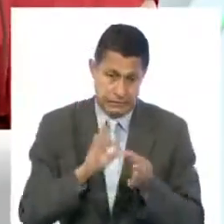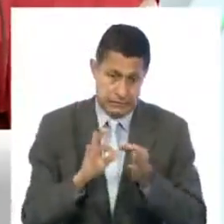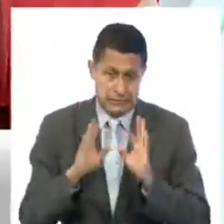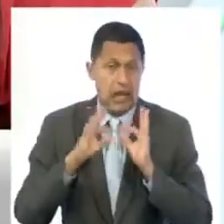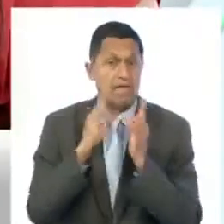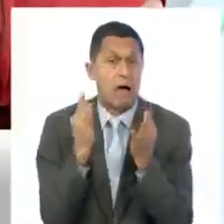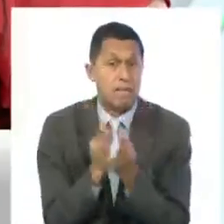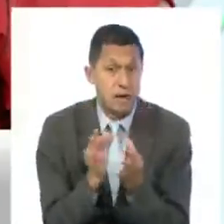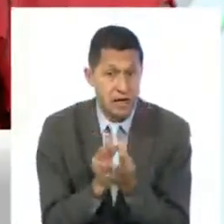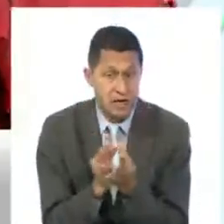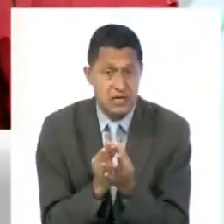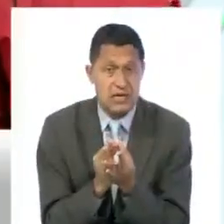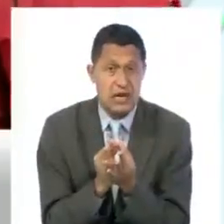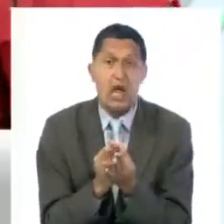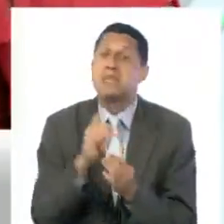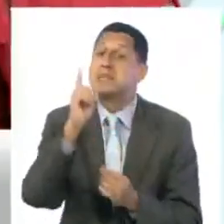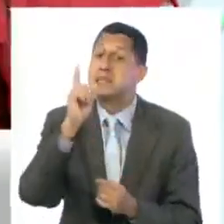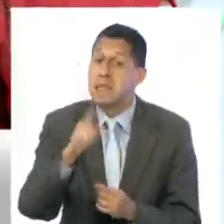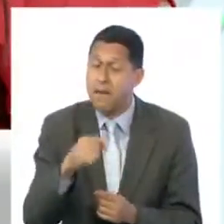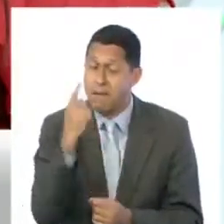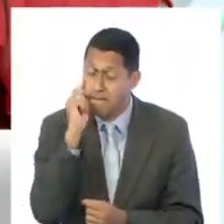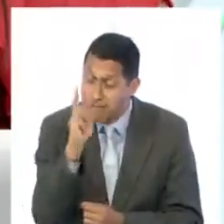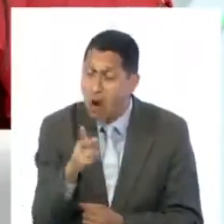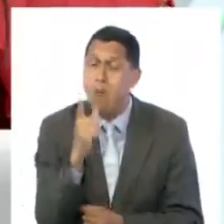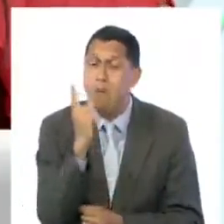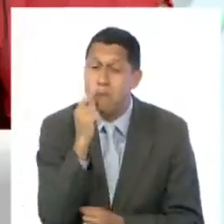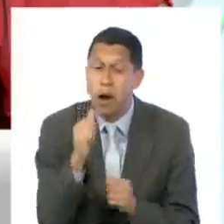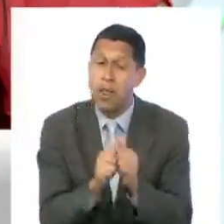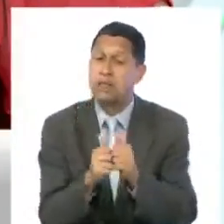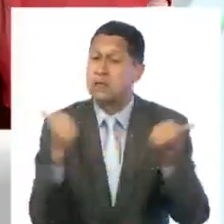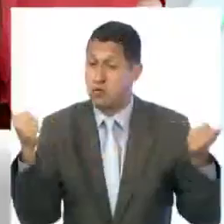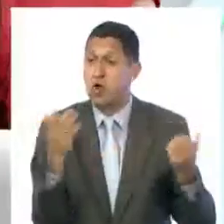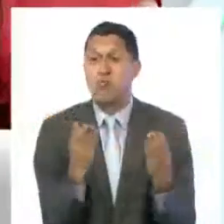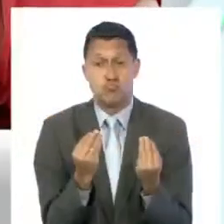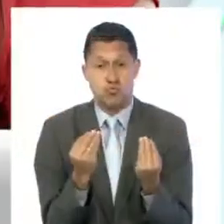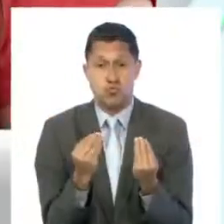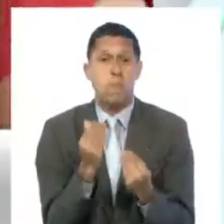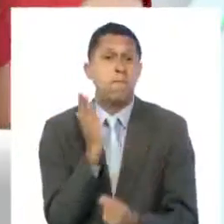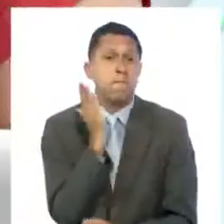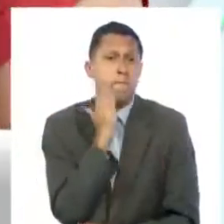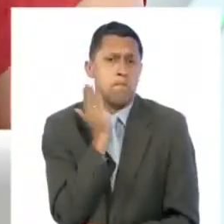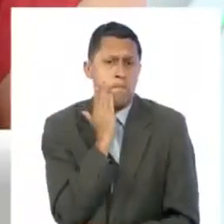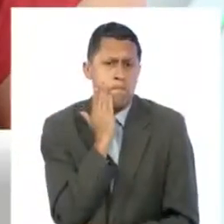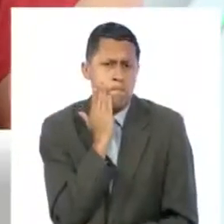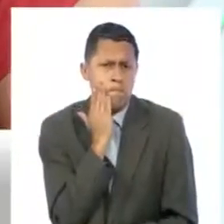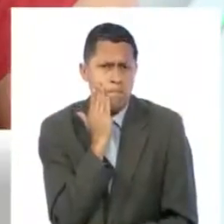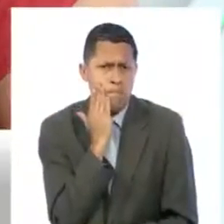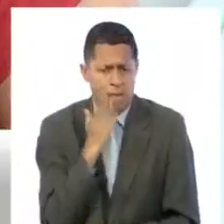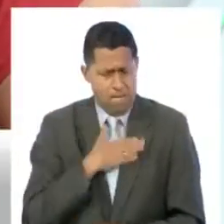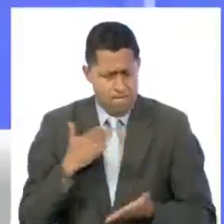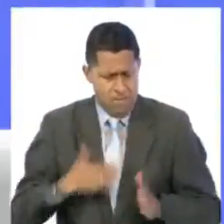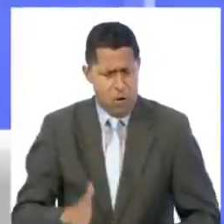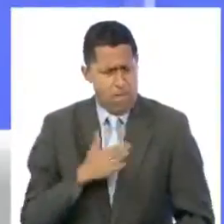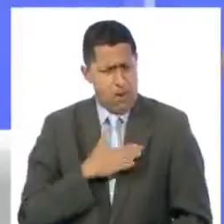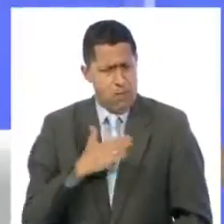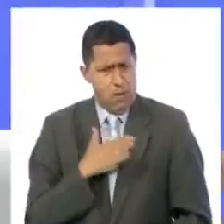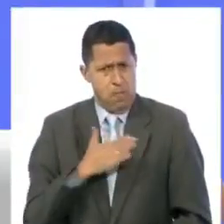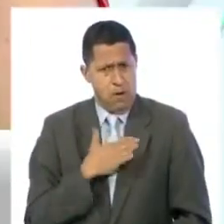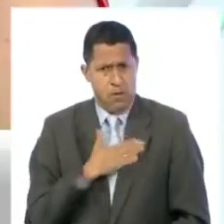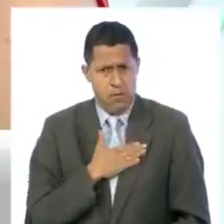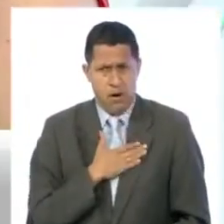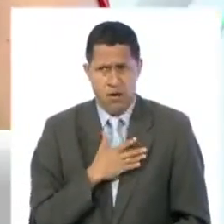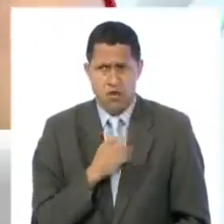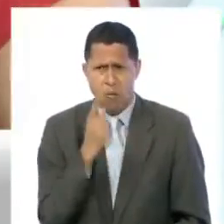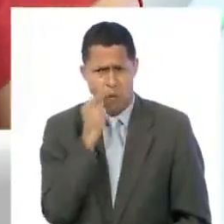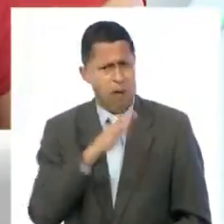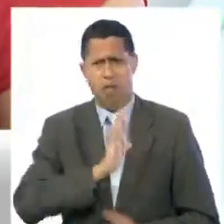de atención, que normalmente siempre está acompañado, ¿no le va a causar así como en algún momento, así como que ya no quiero hacer esta actividad, ya no quiero seguir el